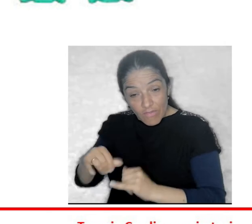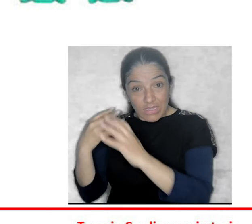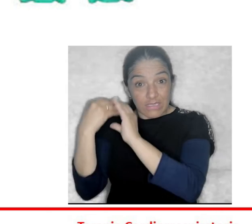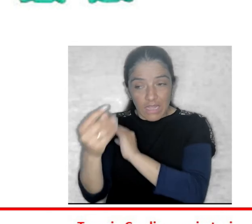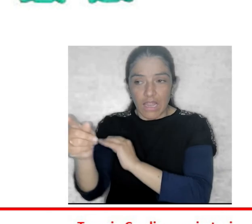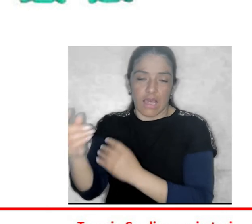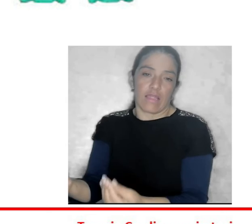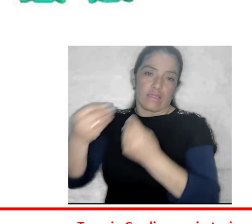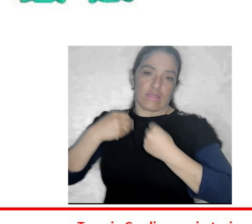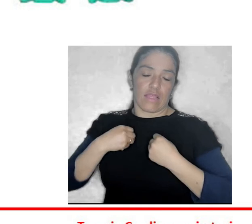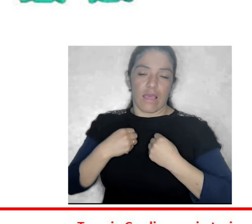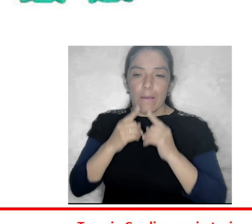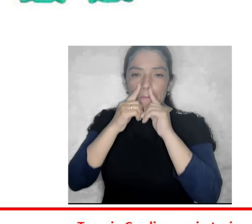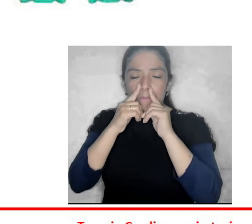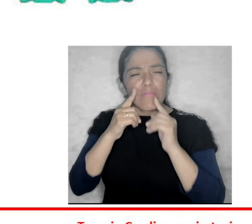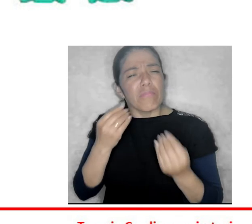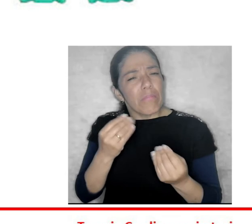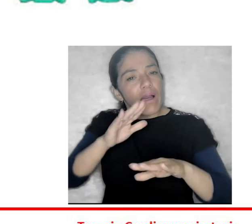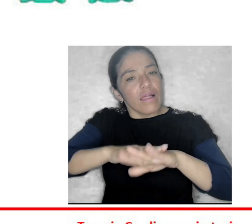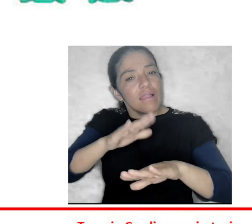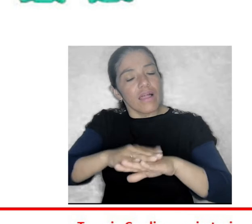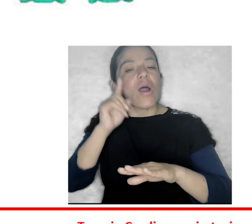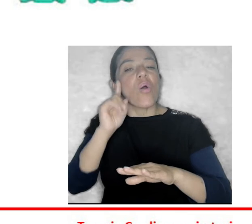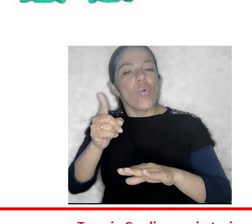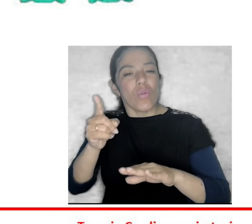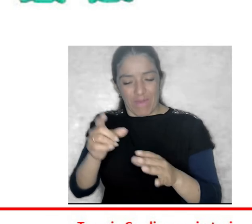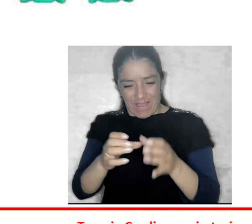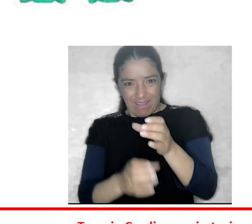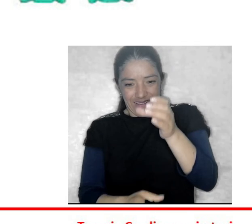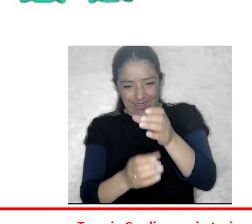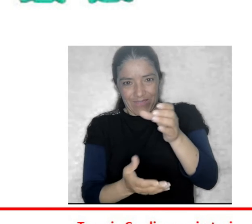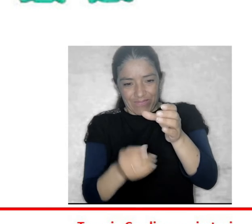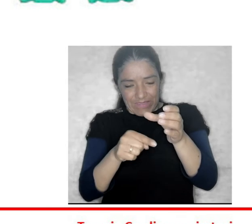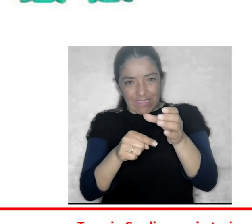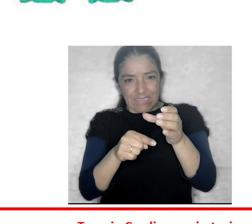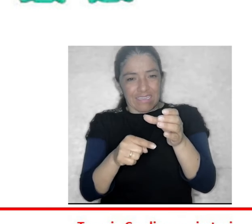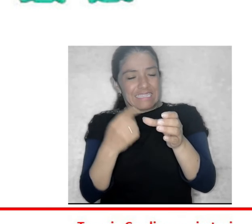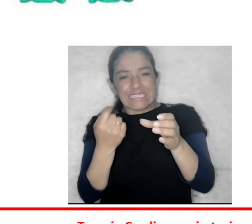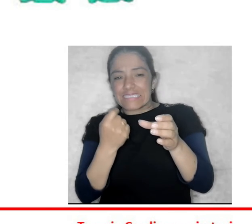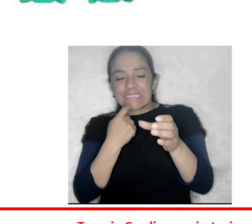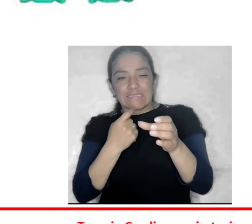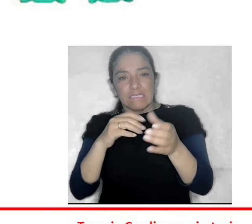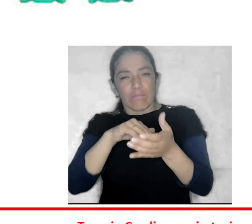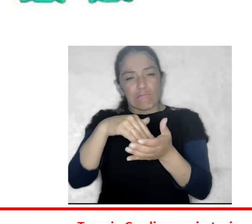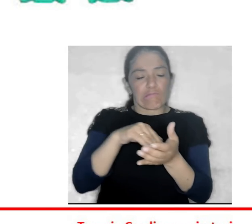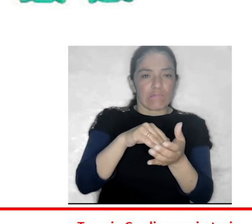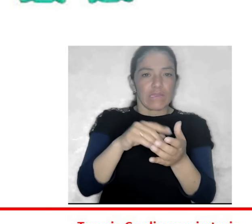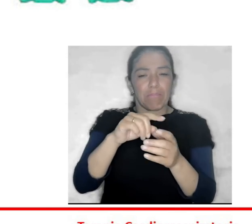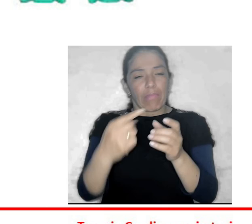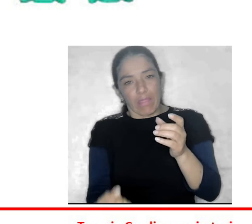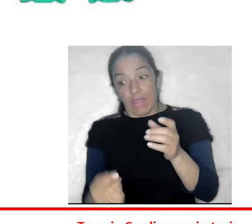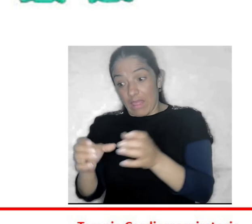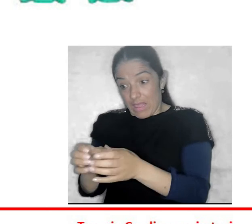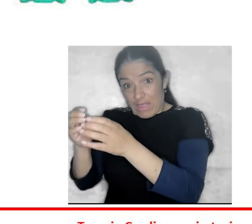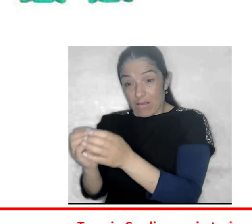hospital. El motivo de esta recomendación es porque la bala pequeña de transporte es muy inestable, se cae y